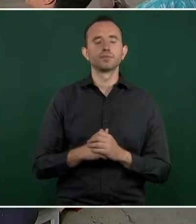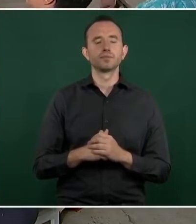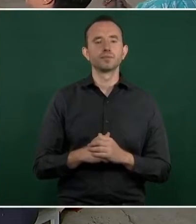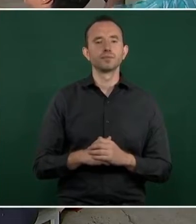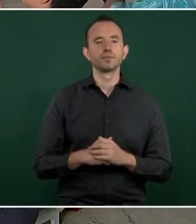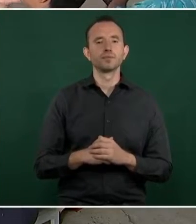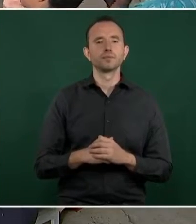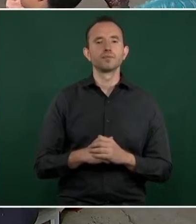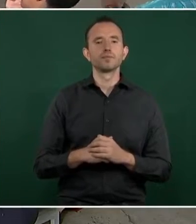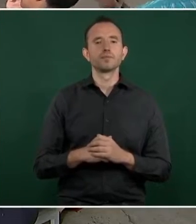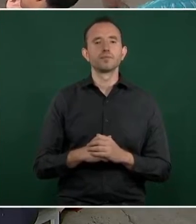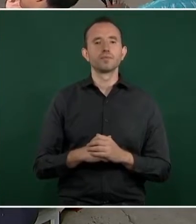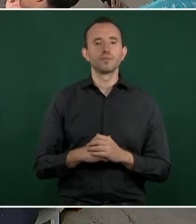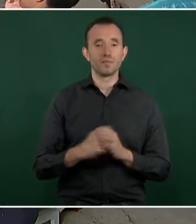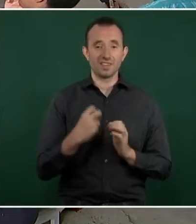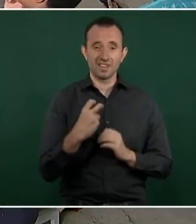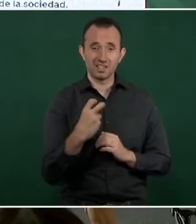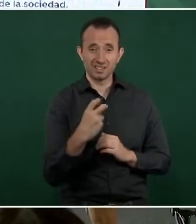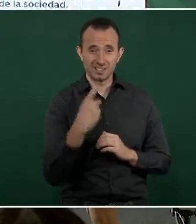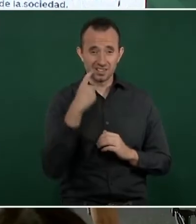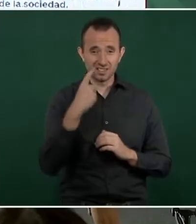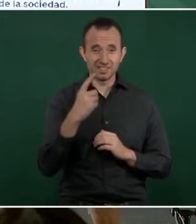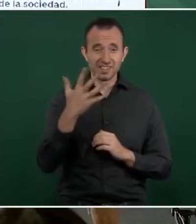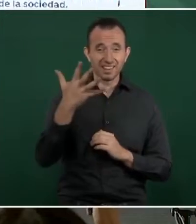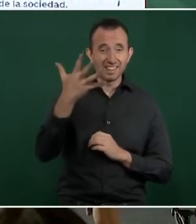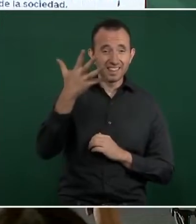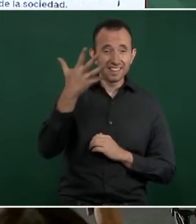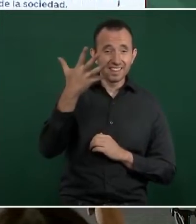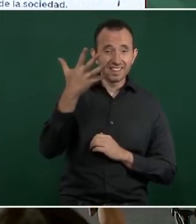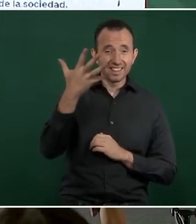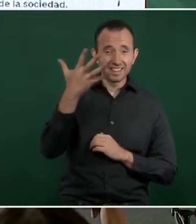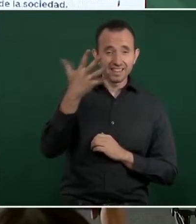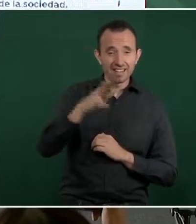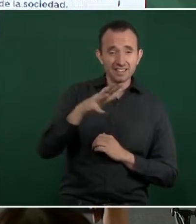diez, once y doce.